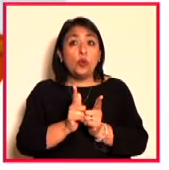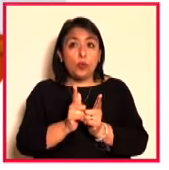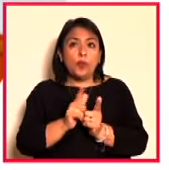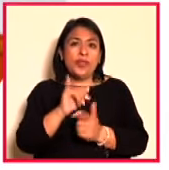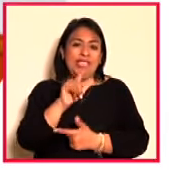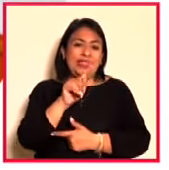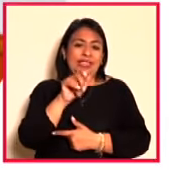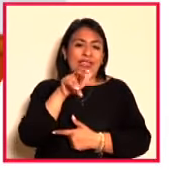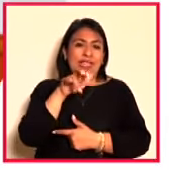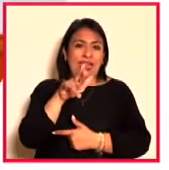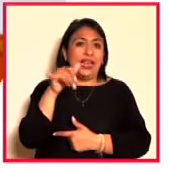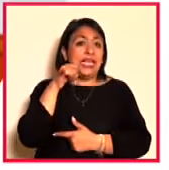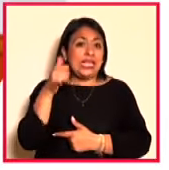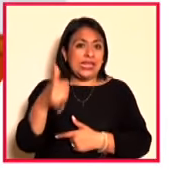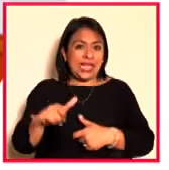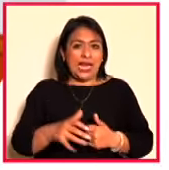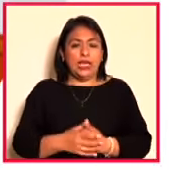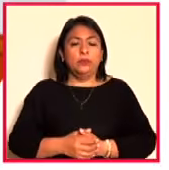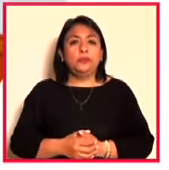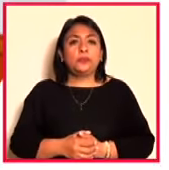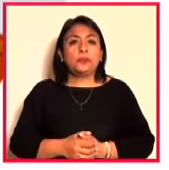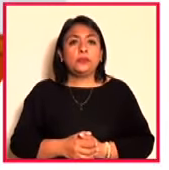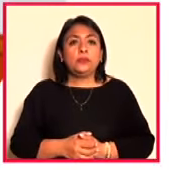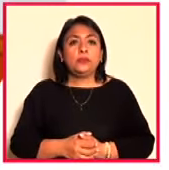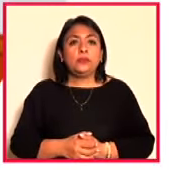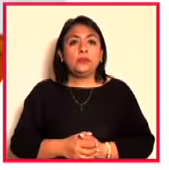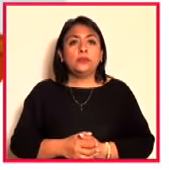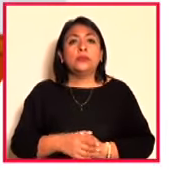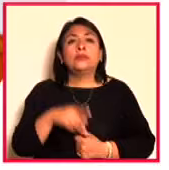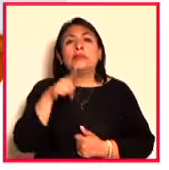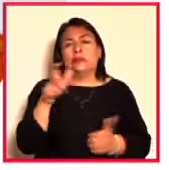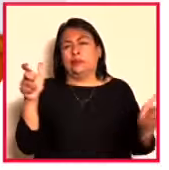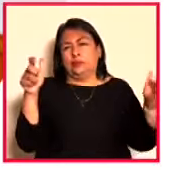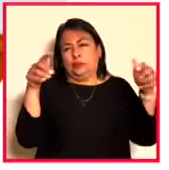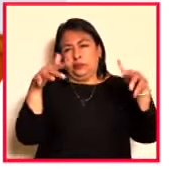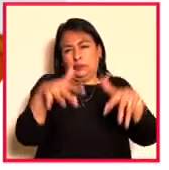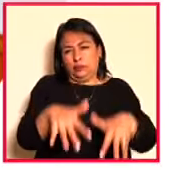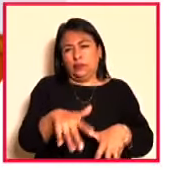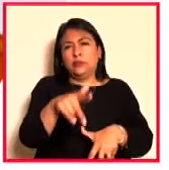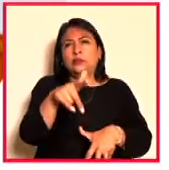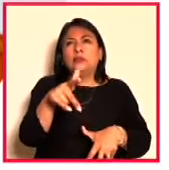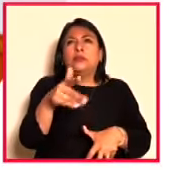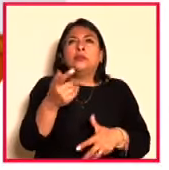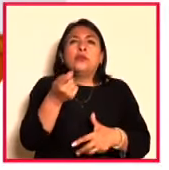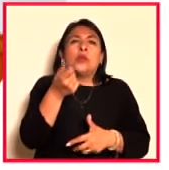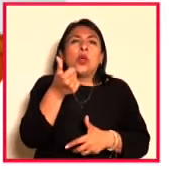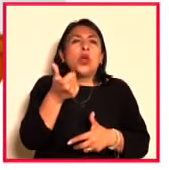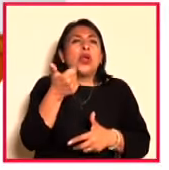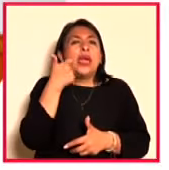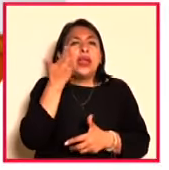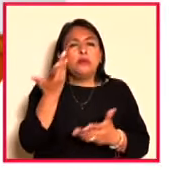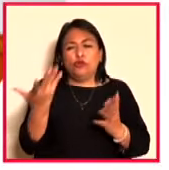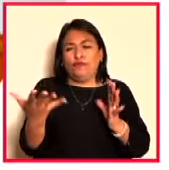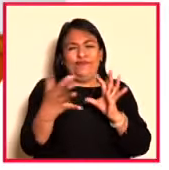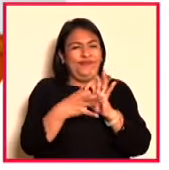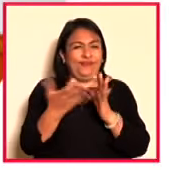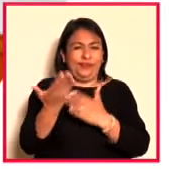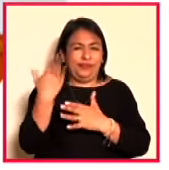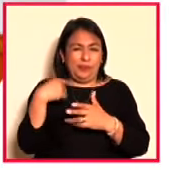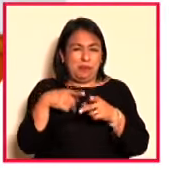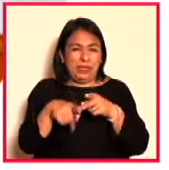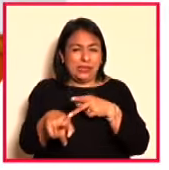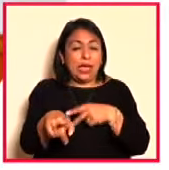de Italia. En este workshop de confluencias es un poco lo que nos unió desde el principio, ¿no? O